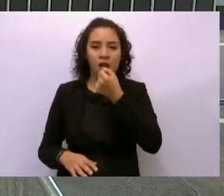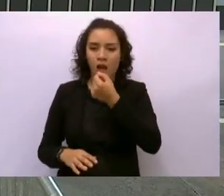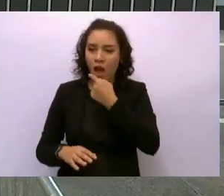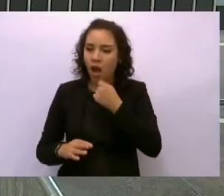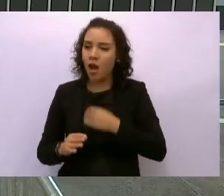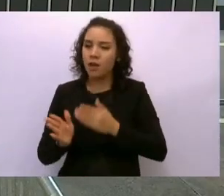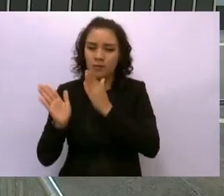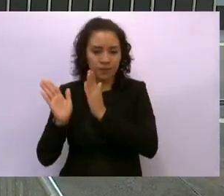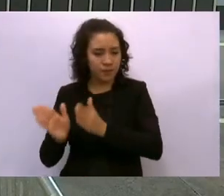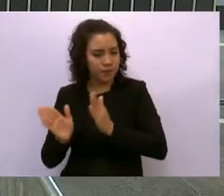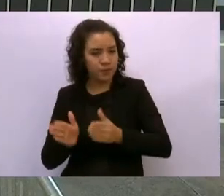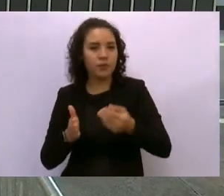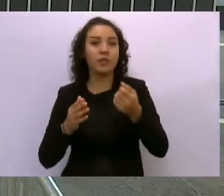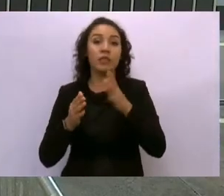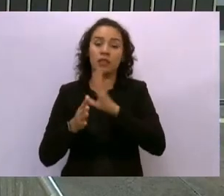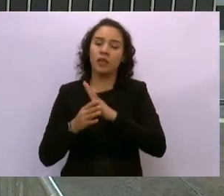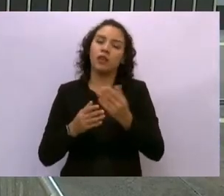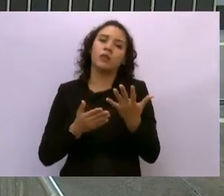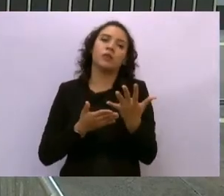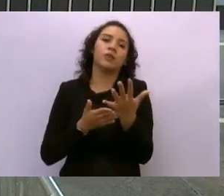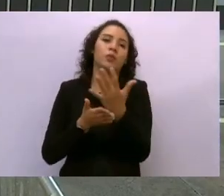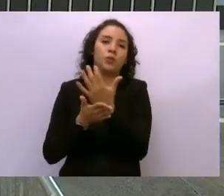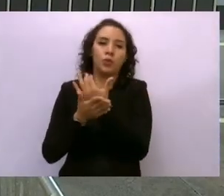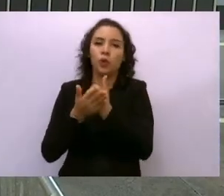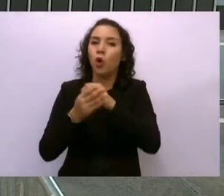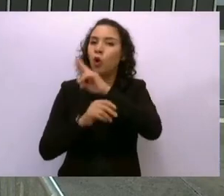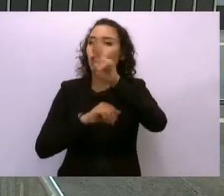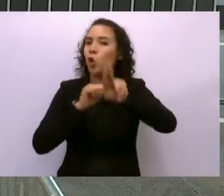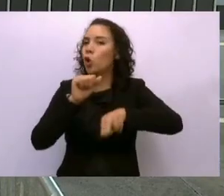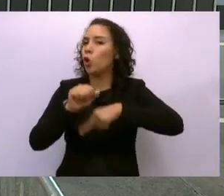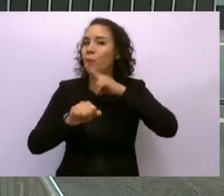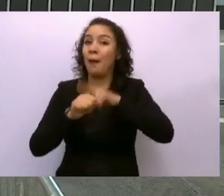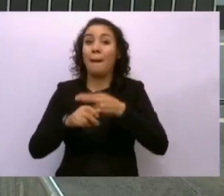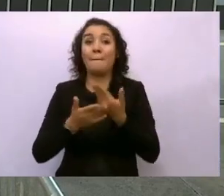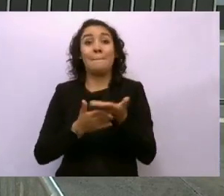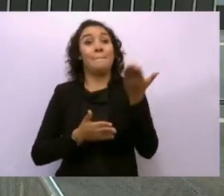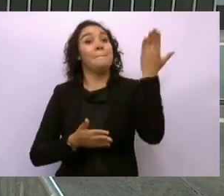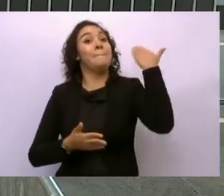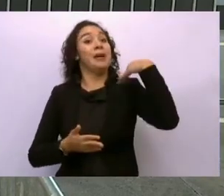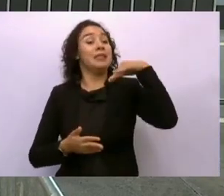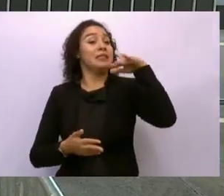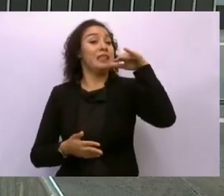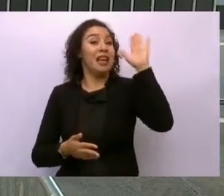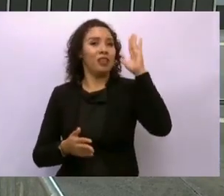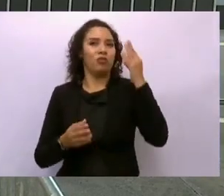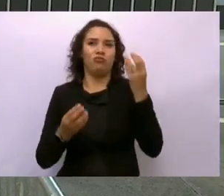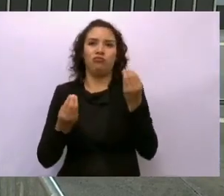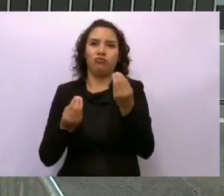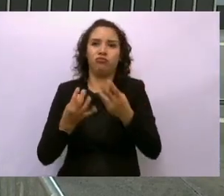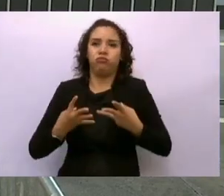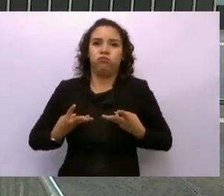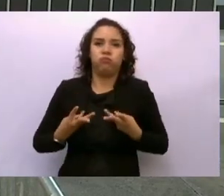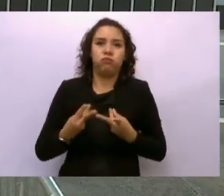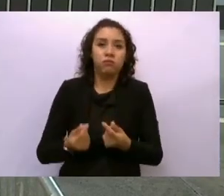nos vamos a ahorrar en la compra de todas las medicinas y